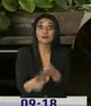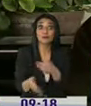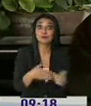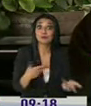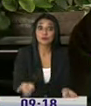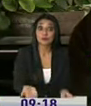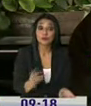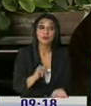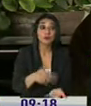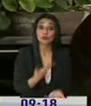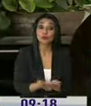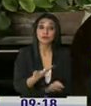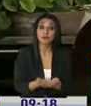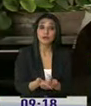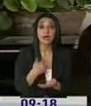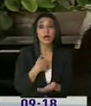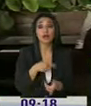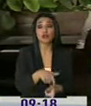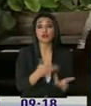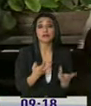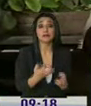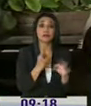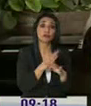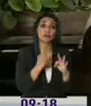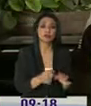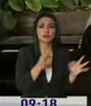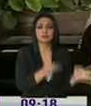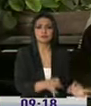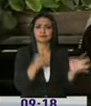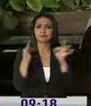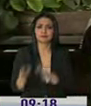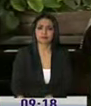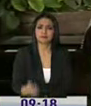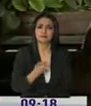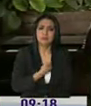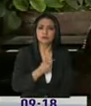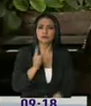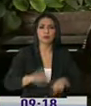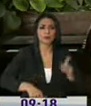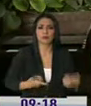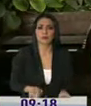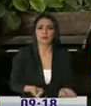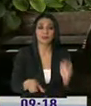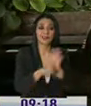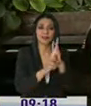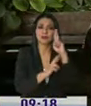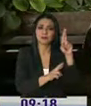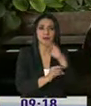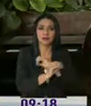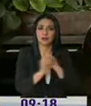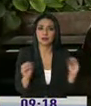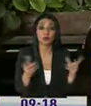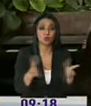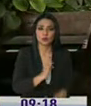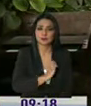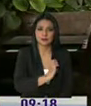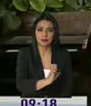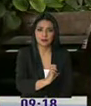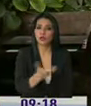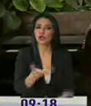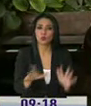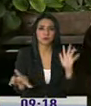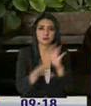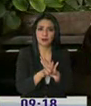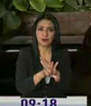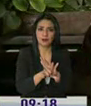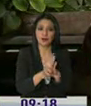no puede ser justificación para que pretendan autoprorrogarse ilegítimamente. Antiético,